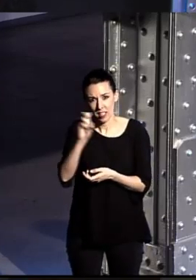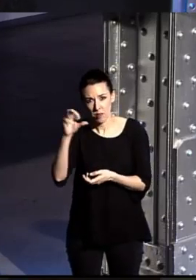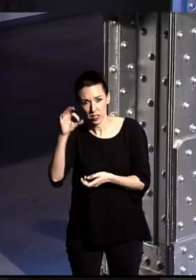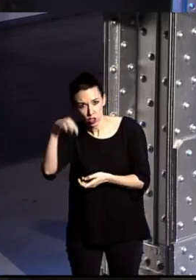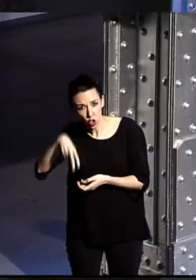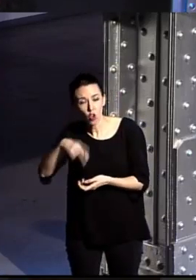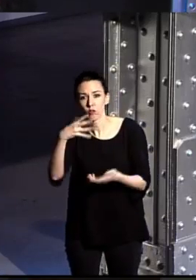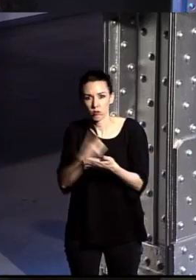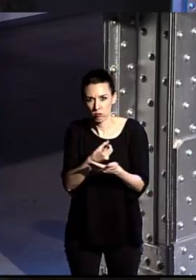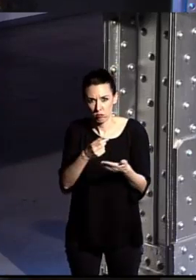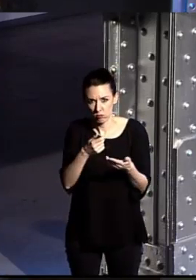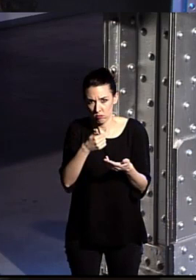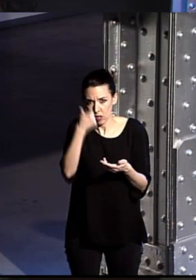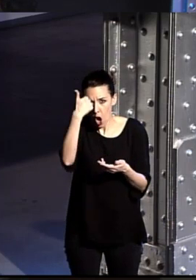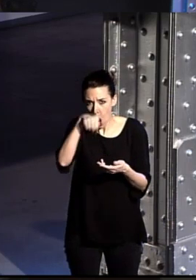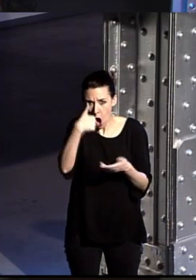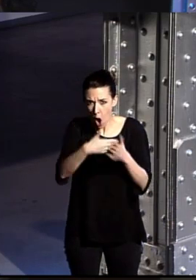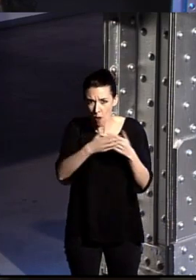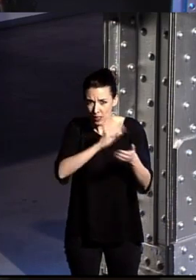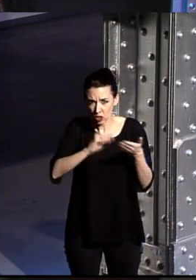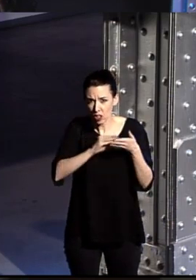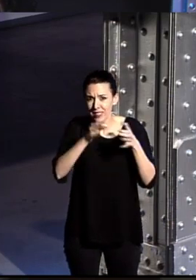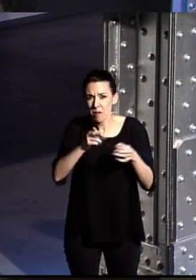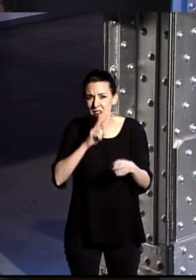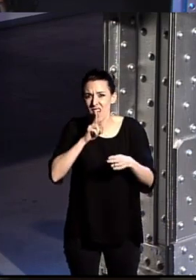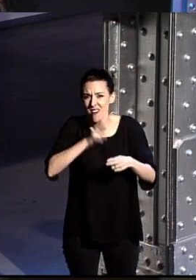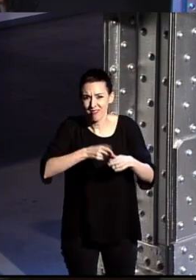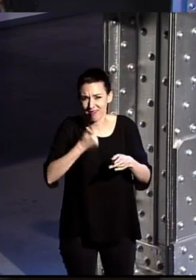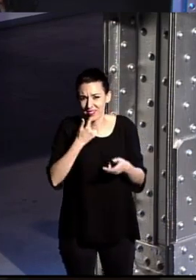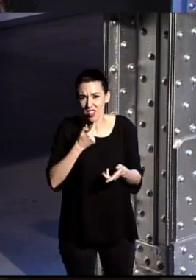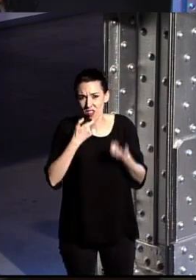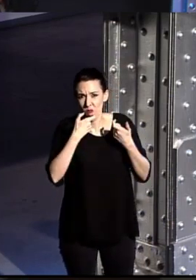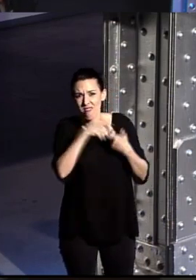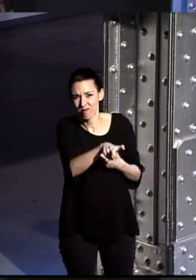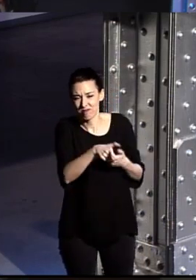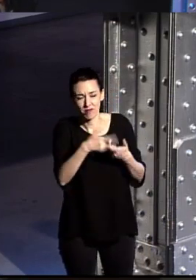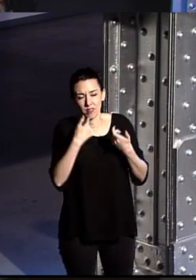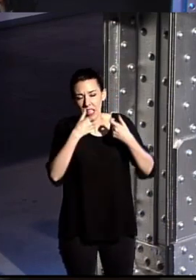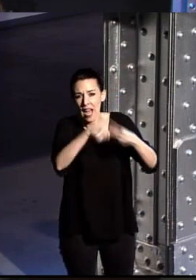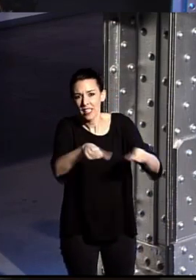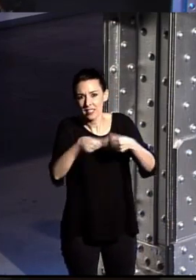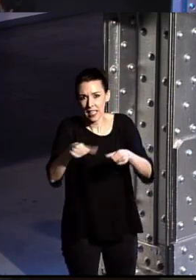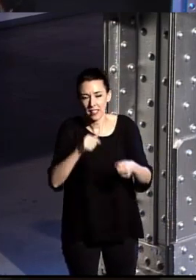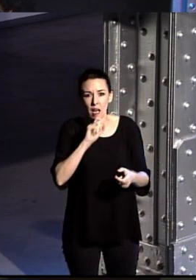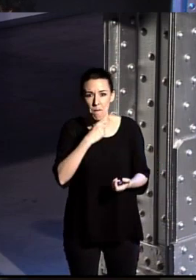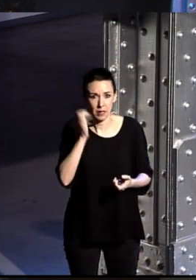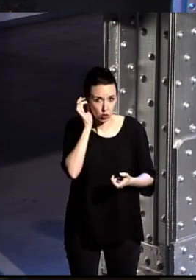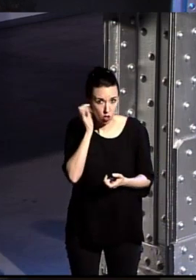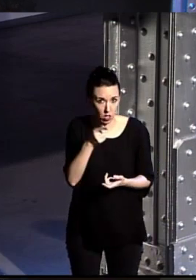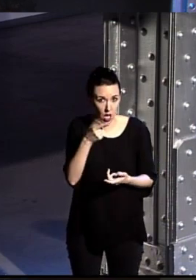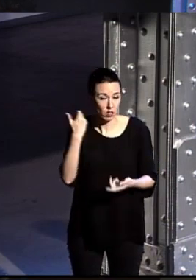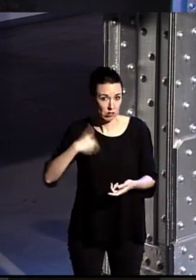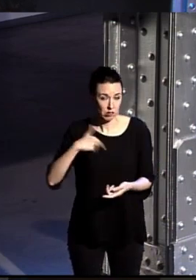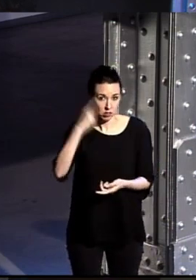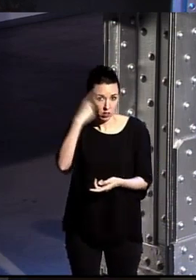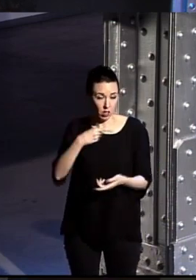flotado siempre la acusación de misoginia, y eso tiene que ver, bueno, eso ya se ha contado aquí con el hecho